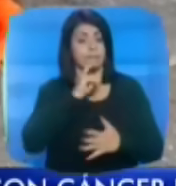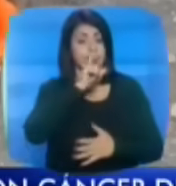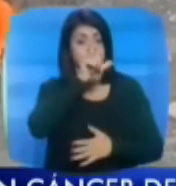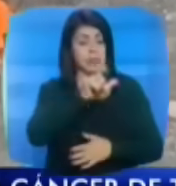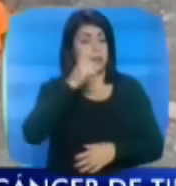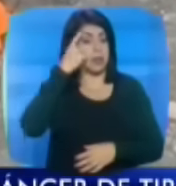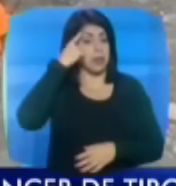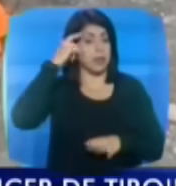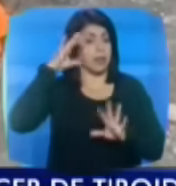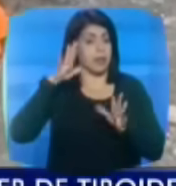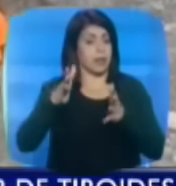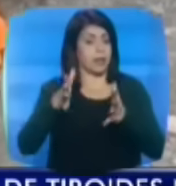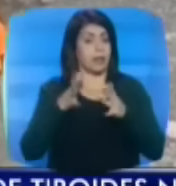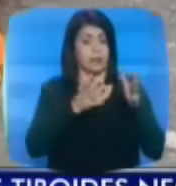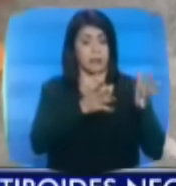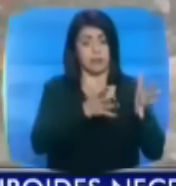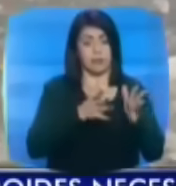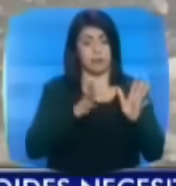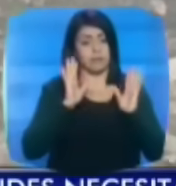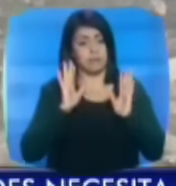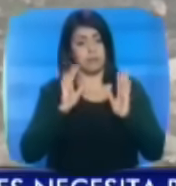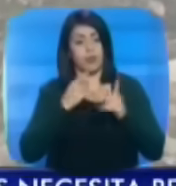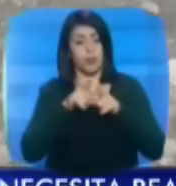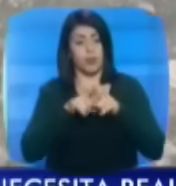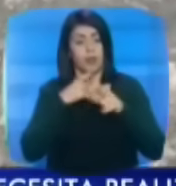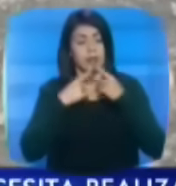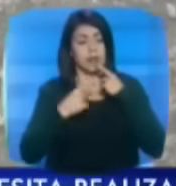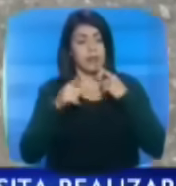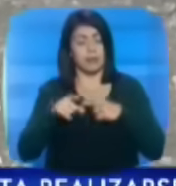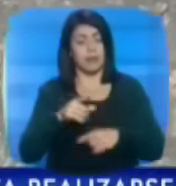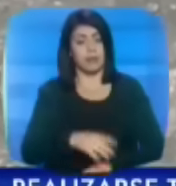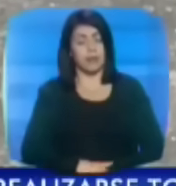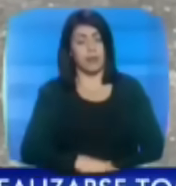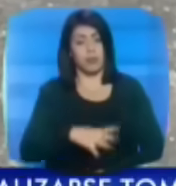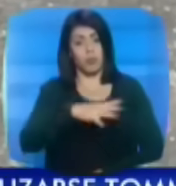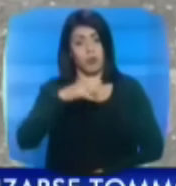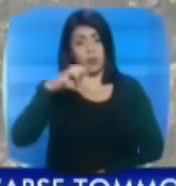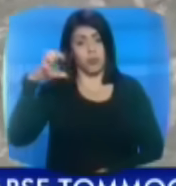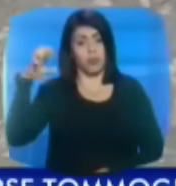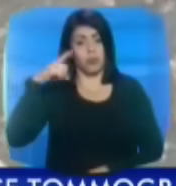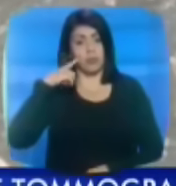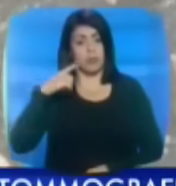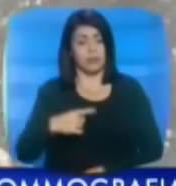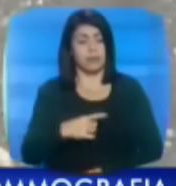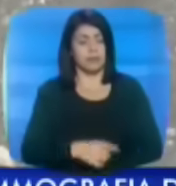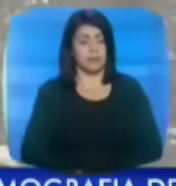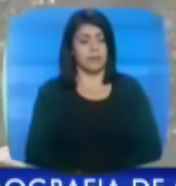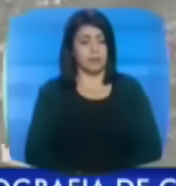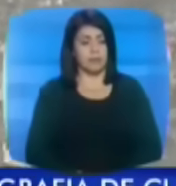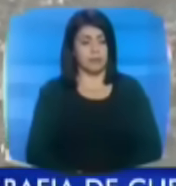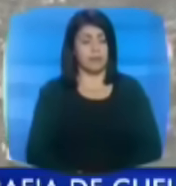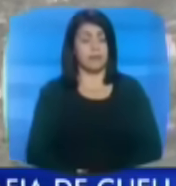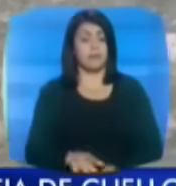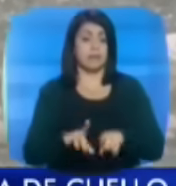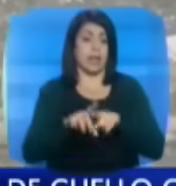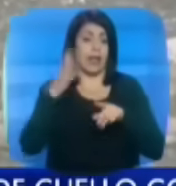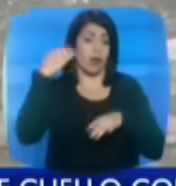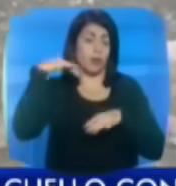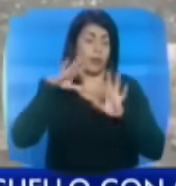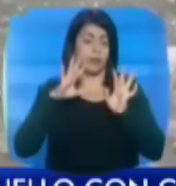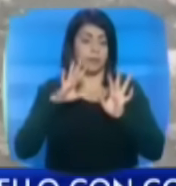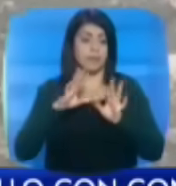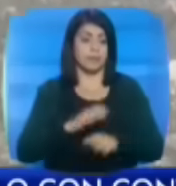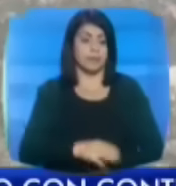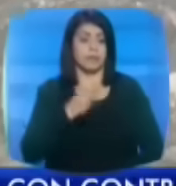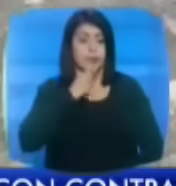persona que cree que va a ganar esta o va a ganar a la otra, como, ¿se acuerdan lo del pulpo del mundial? Sí, el famoso pulpo. Bueno, quién sabe.